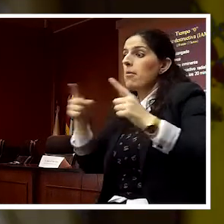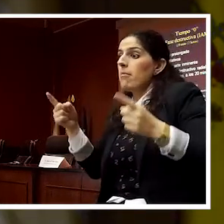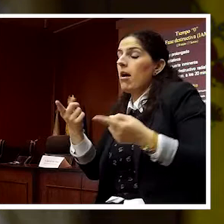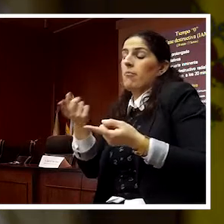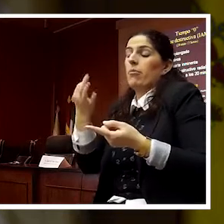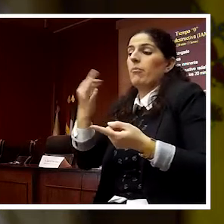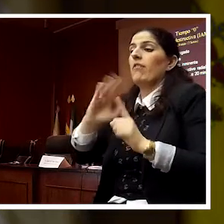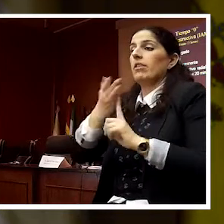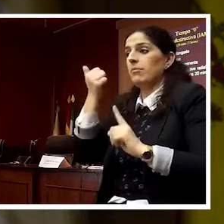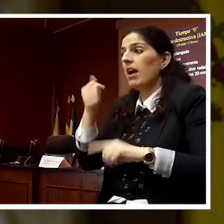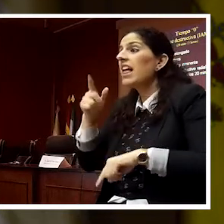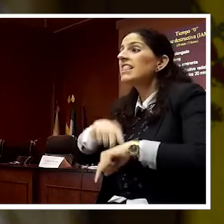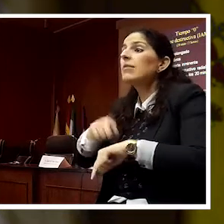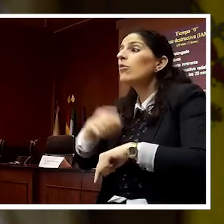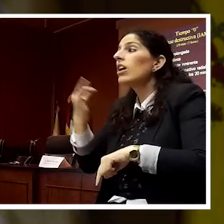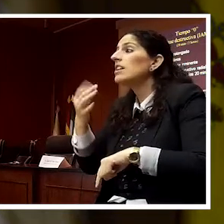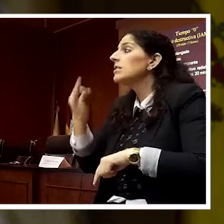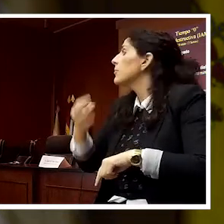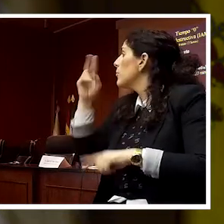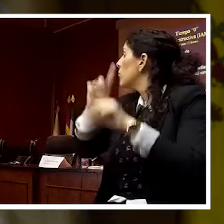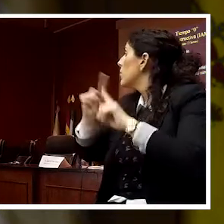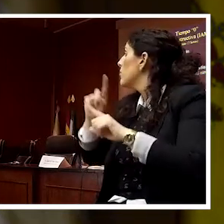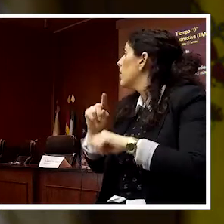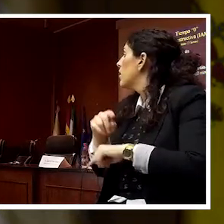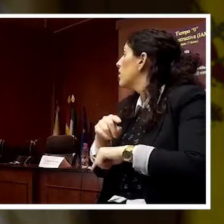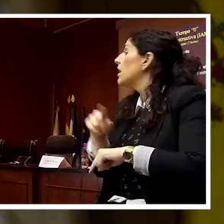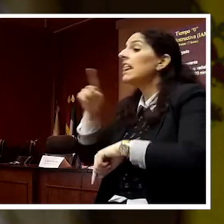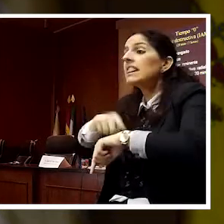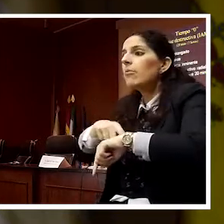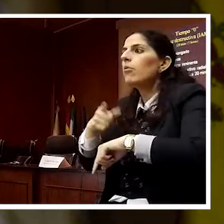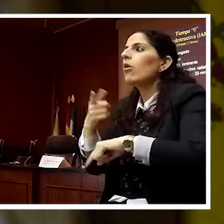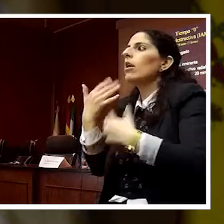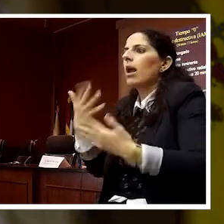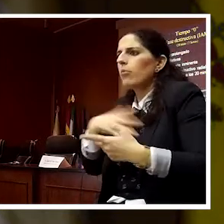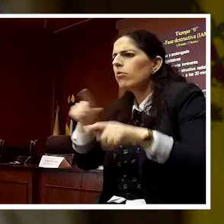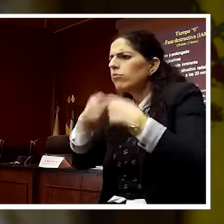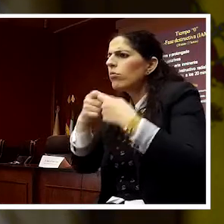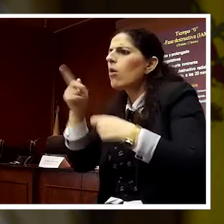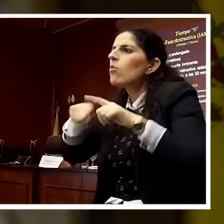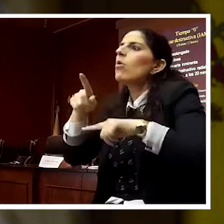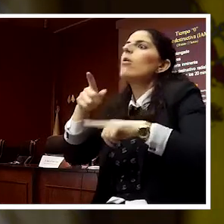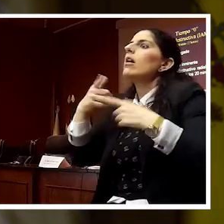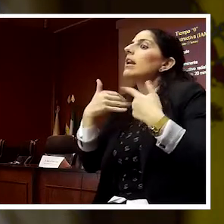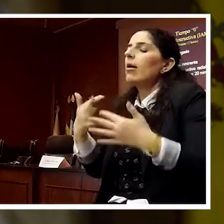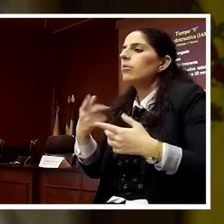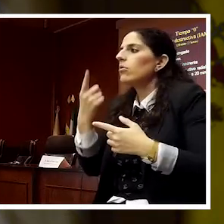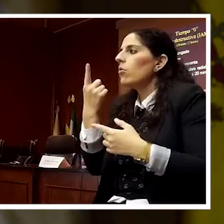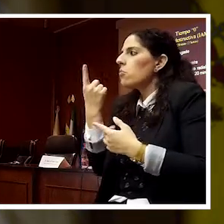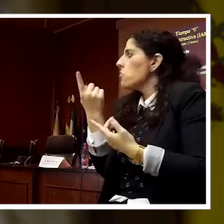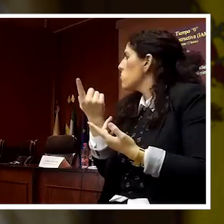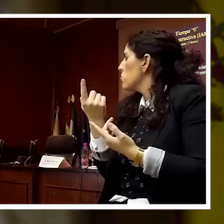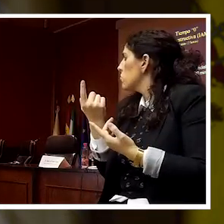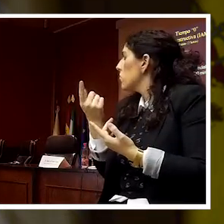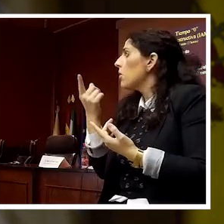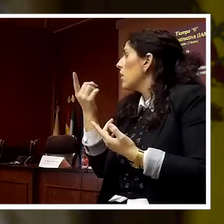¿no? Este tiempo destructivo puede ser rápido, puede tardar solamente